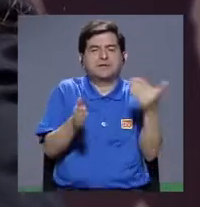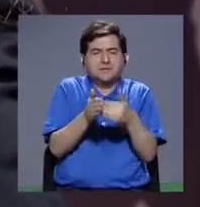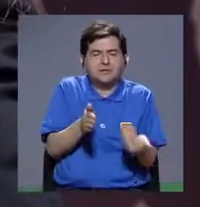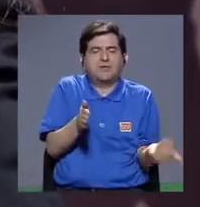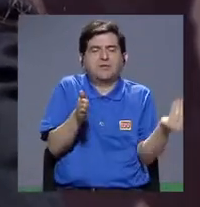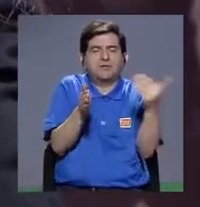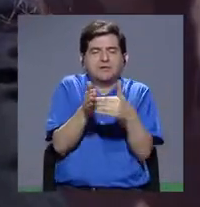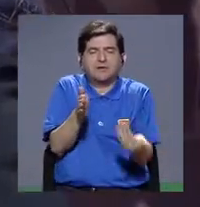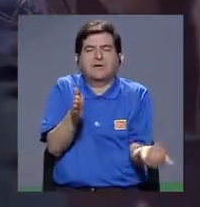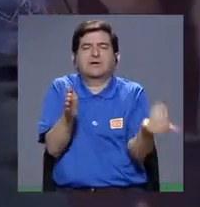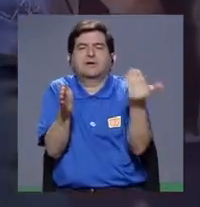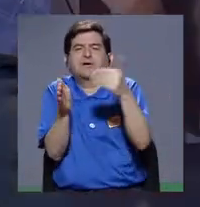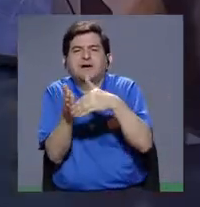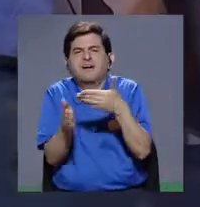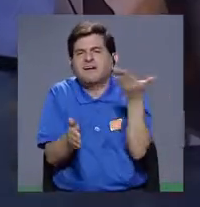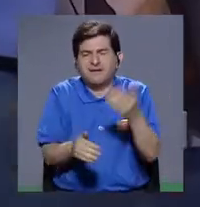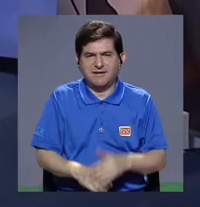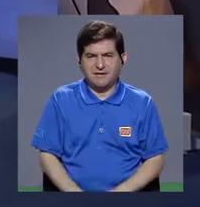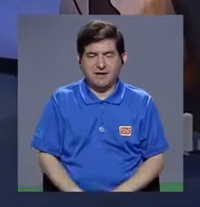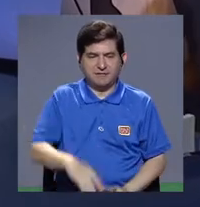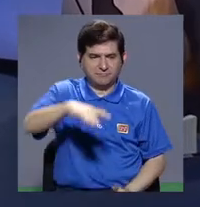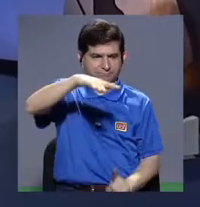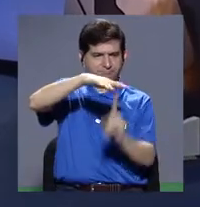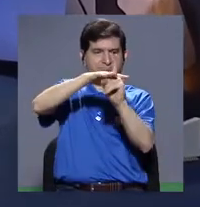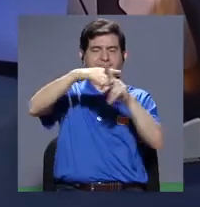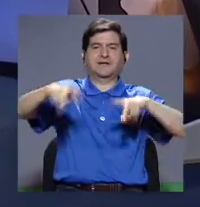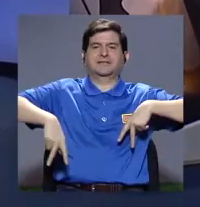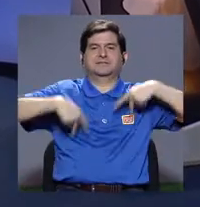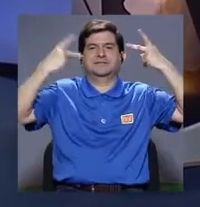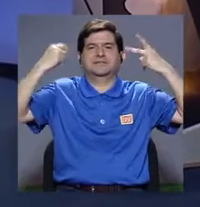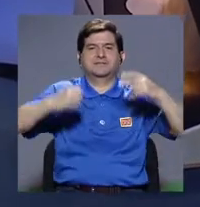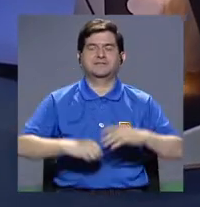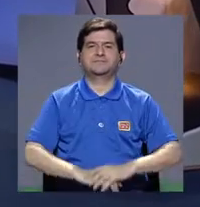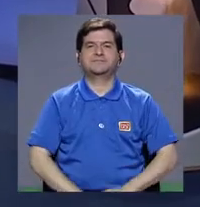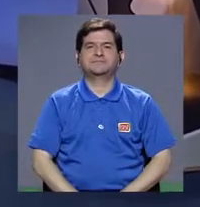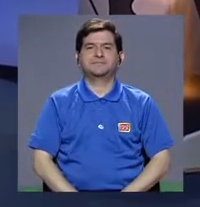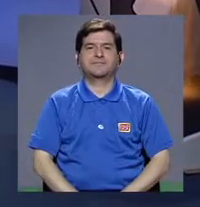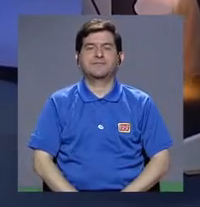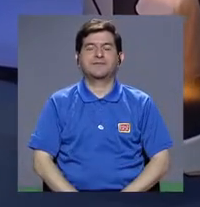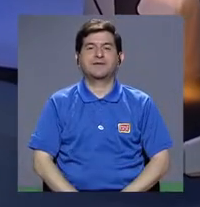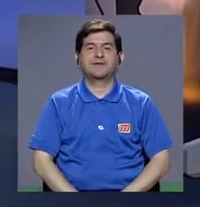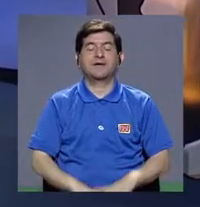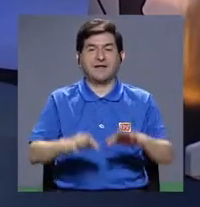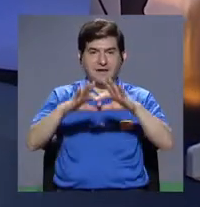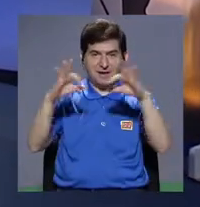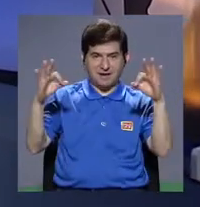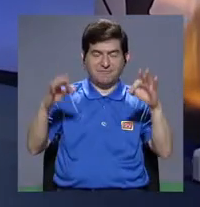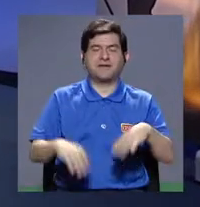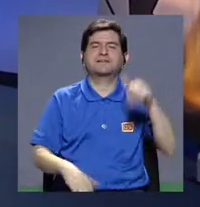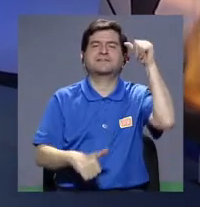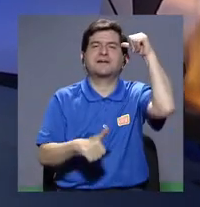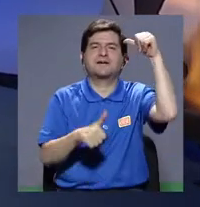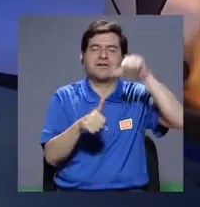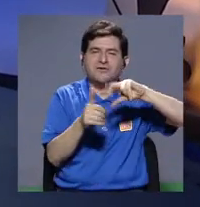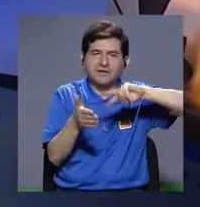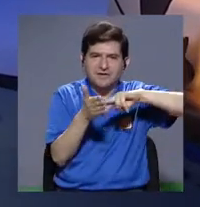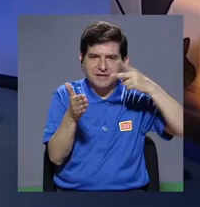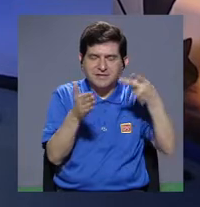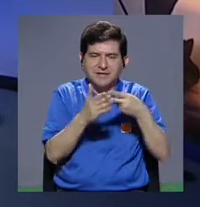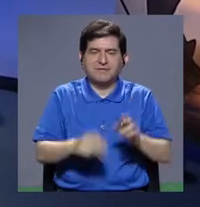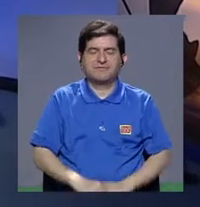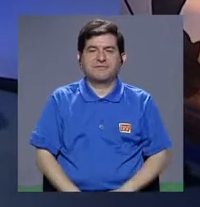reiteradamente a hacer presente en nuestras vidas el famoso refrán de recordar es vivir